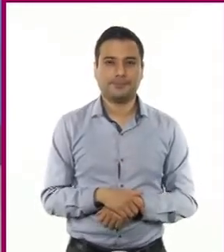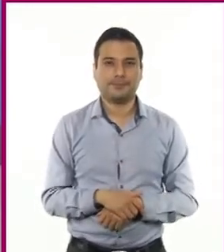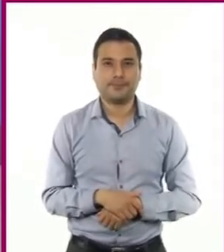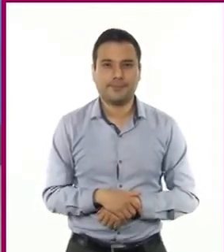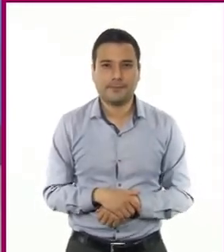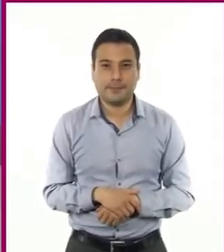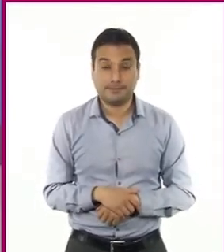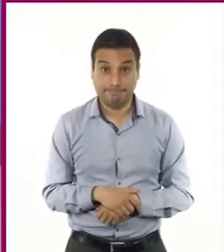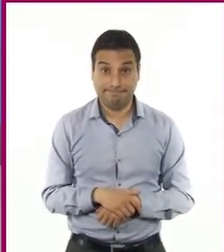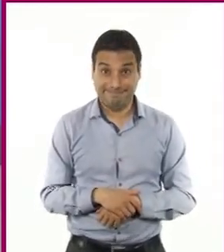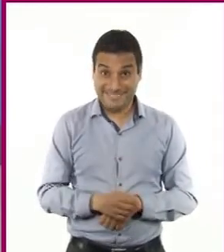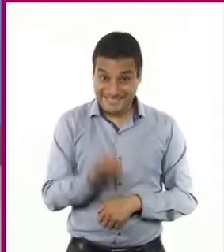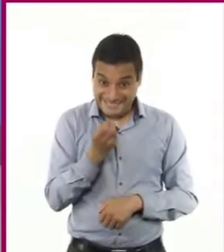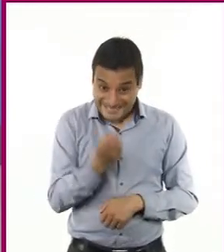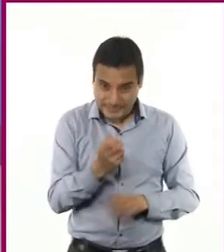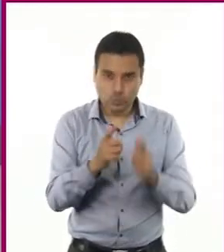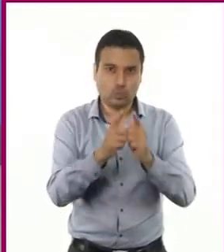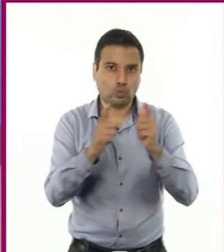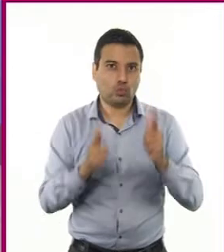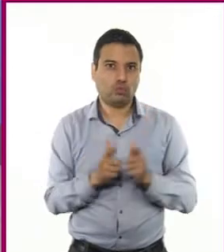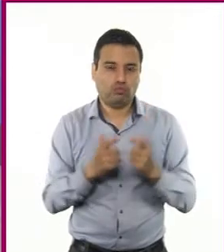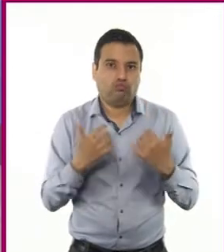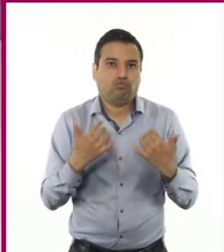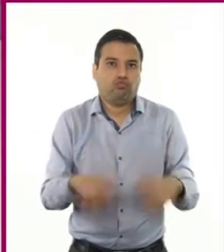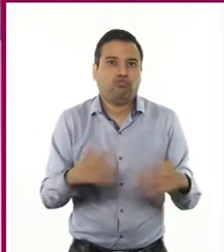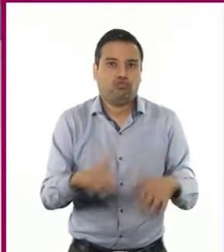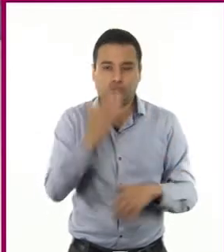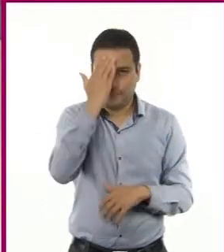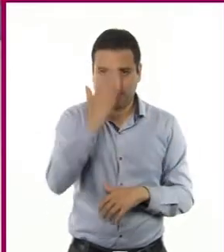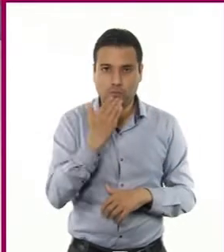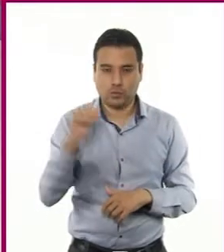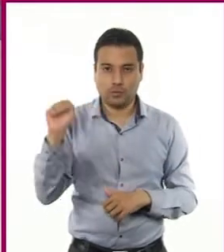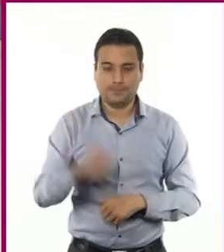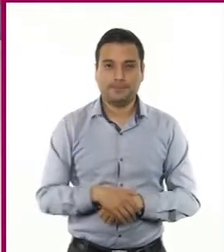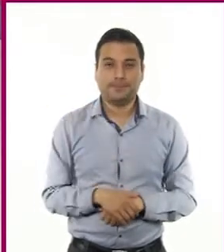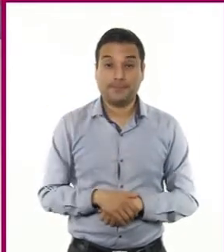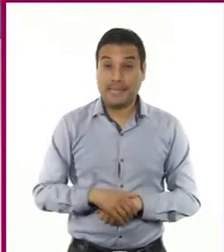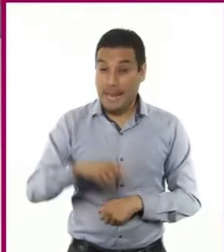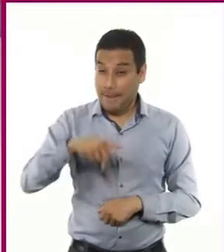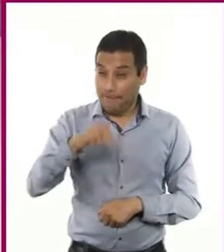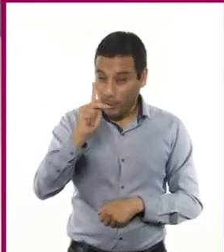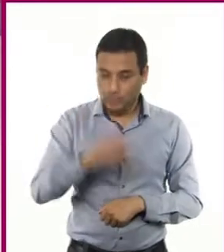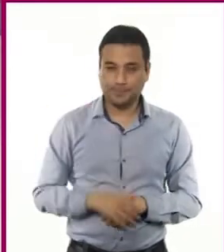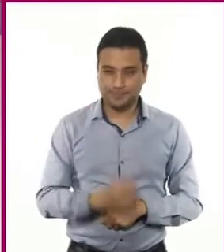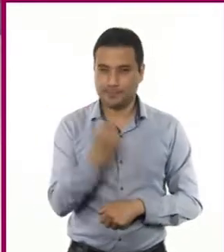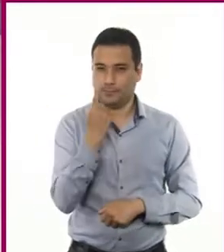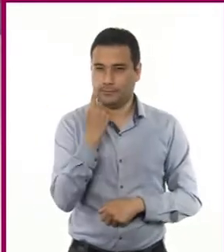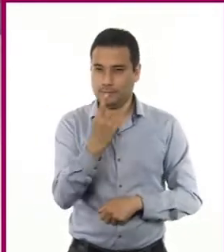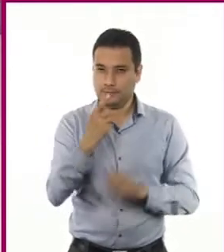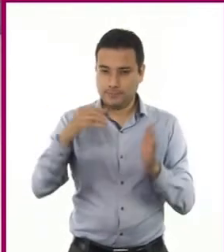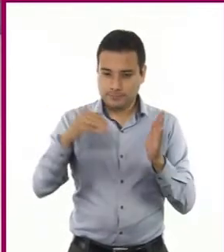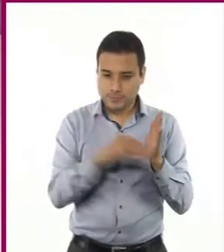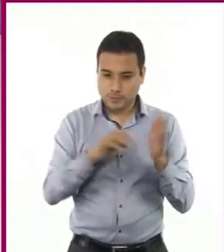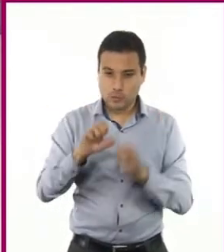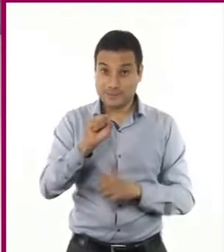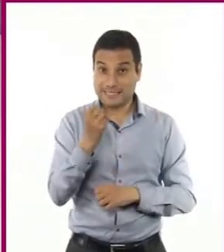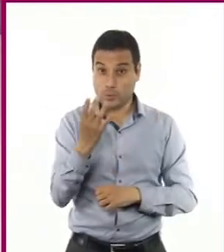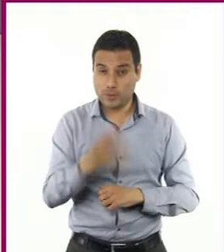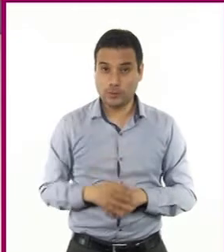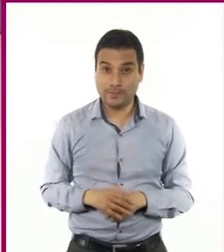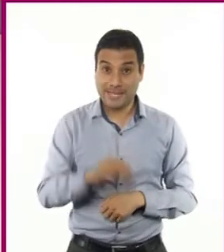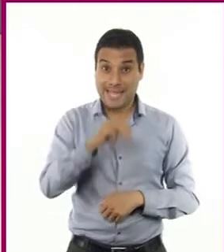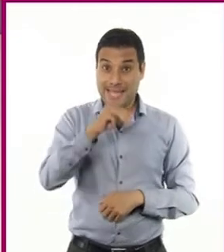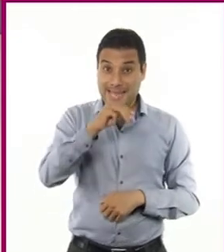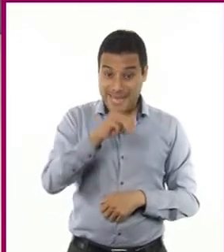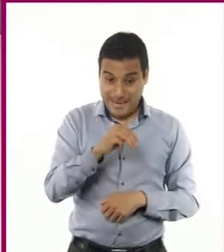figuras más representativas del movimiento. Sin embargo, en 1964, el